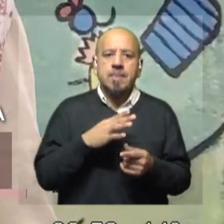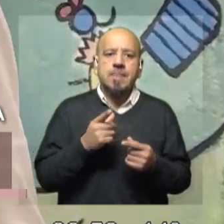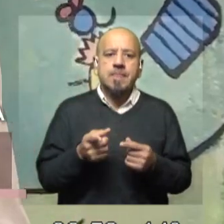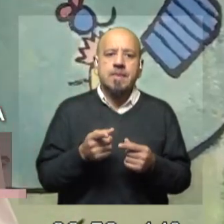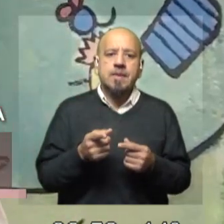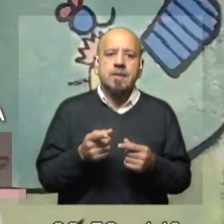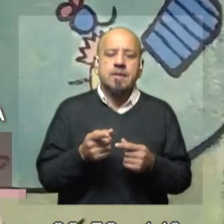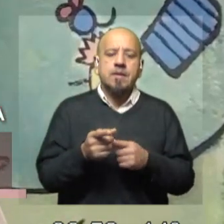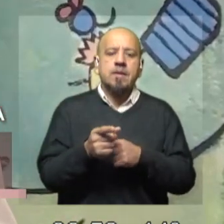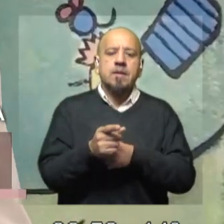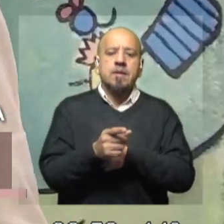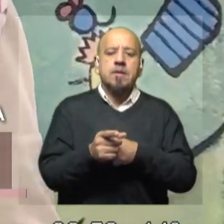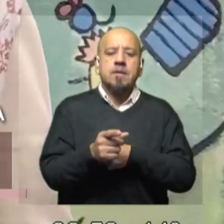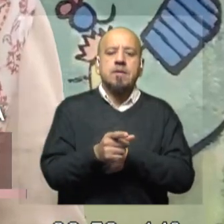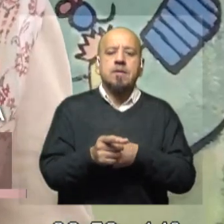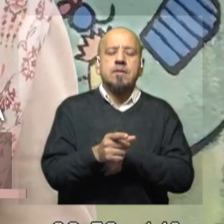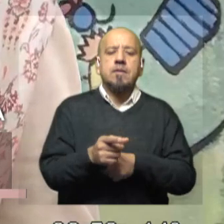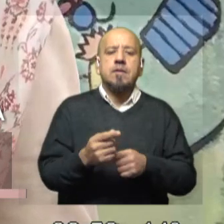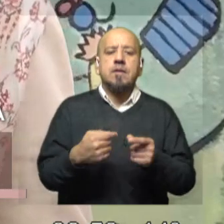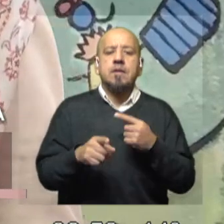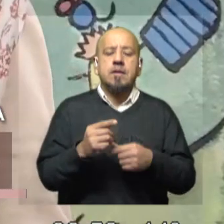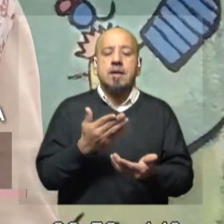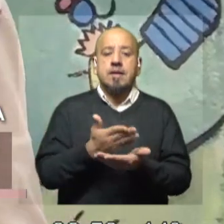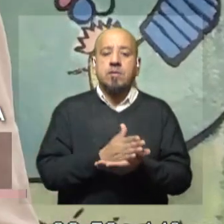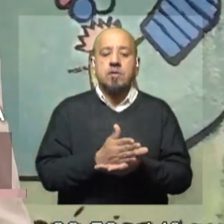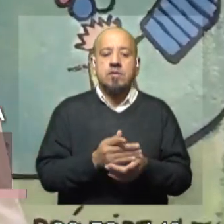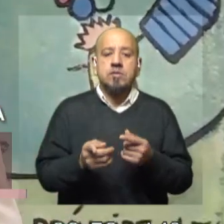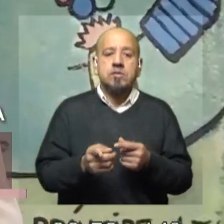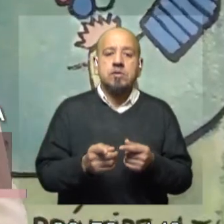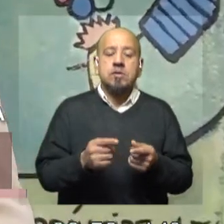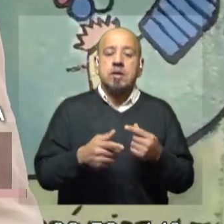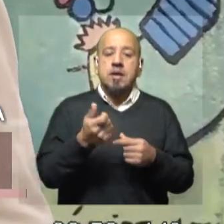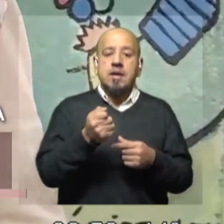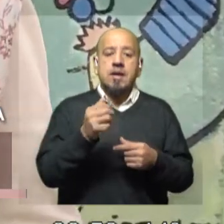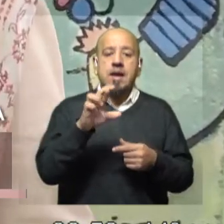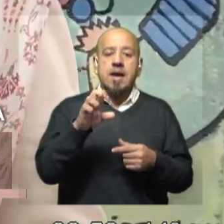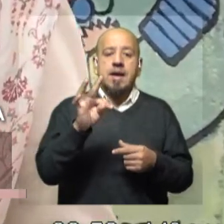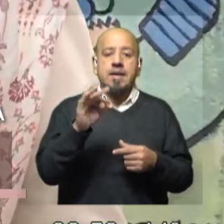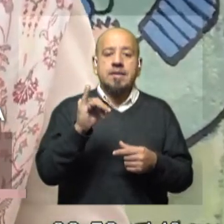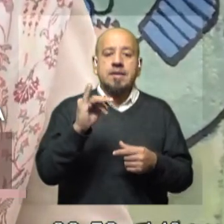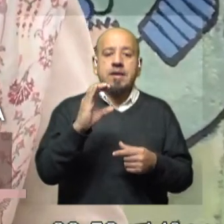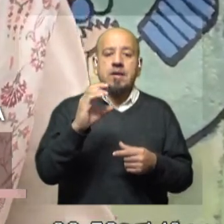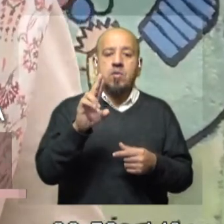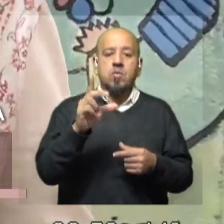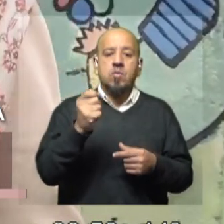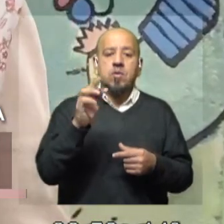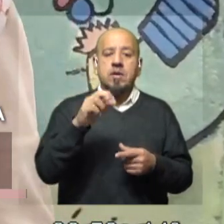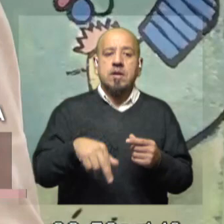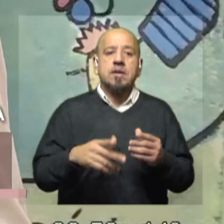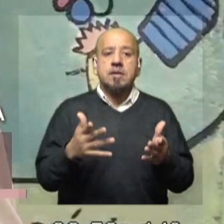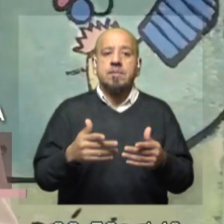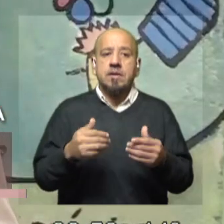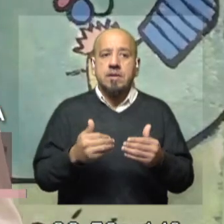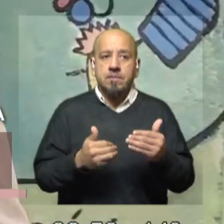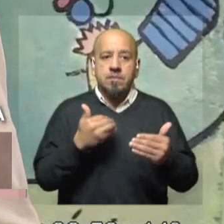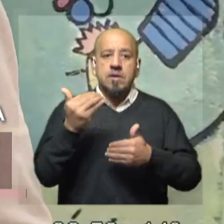poder analizar, que es la articulación. Articular, es decir, en el tema hasta de la promoción del